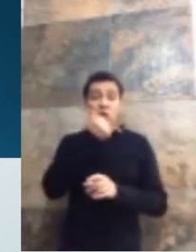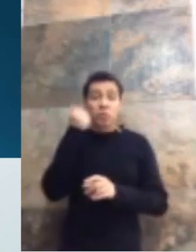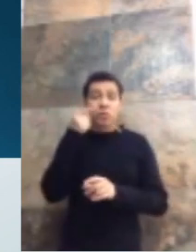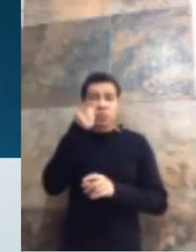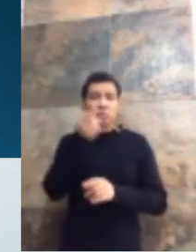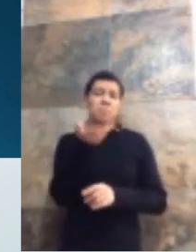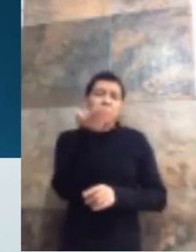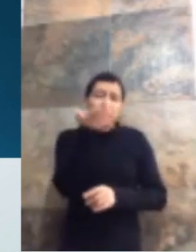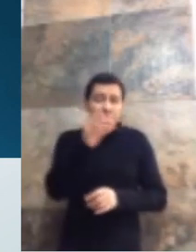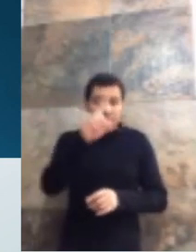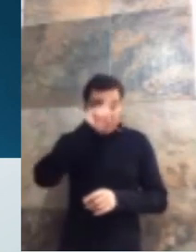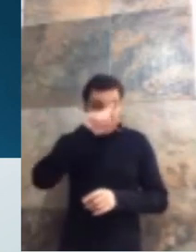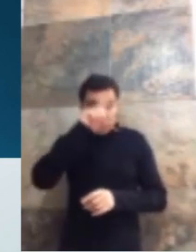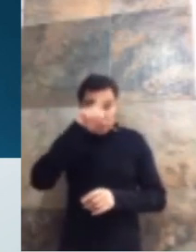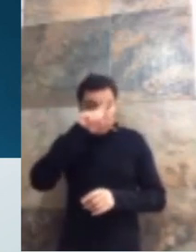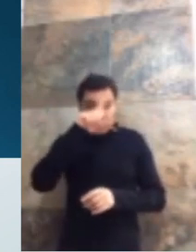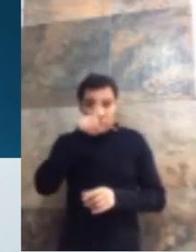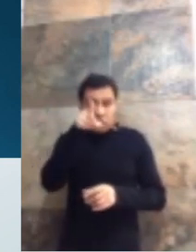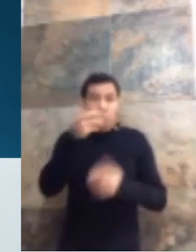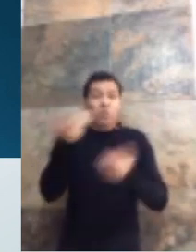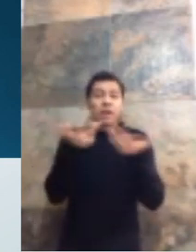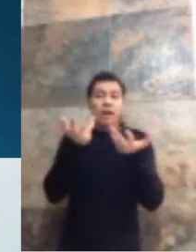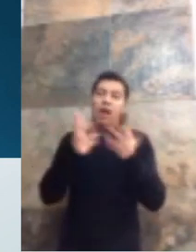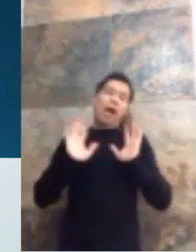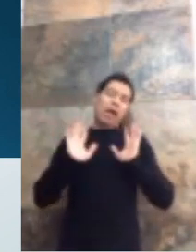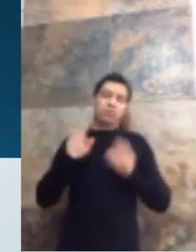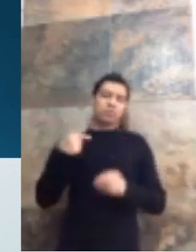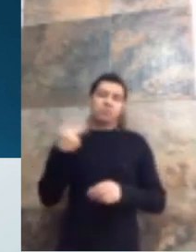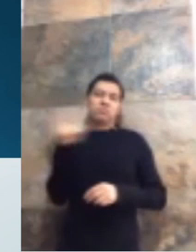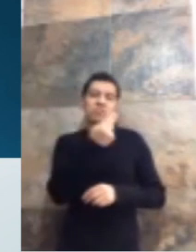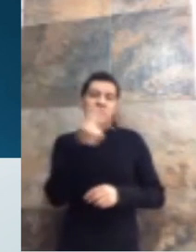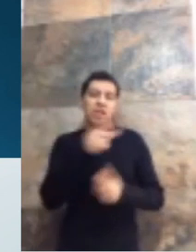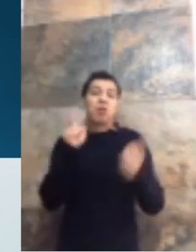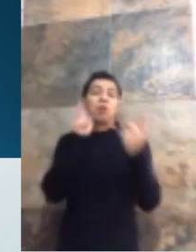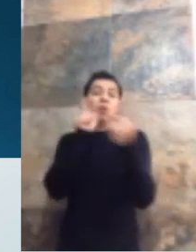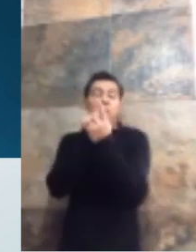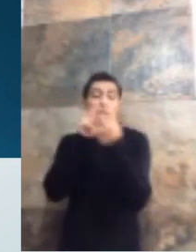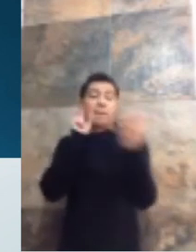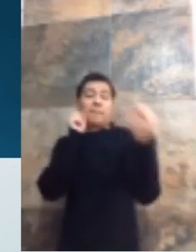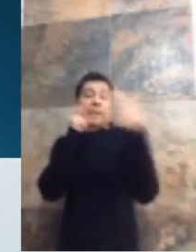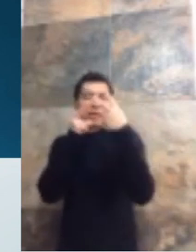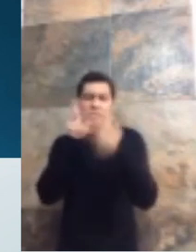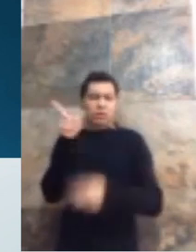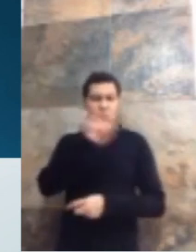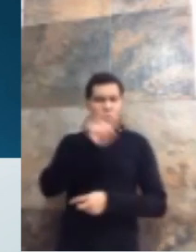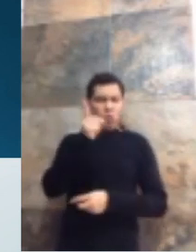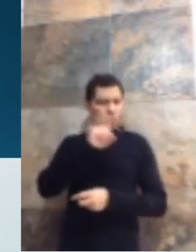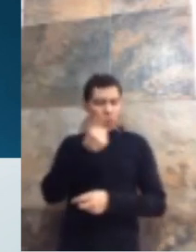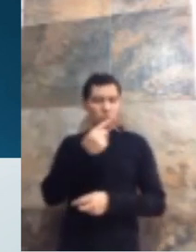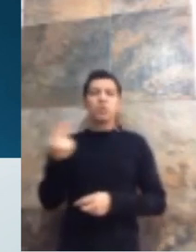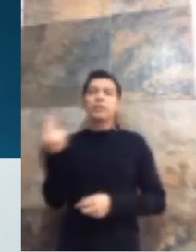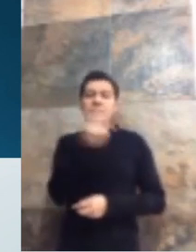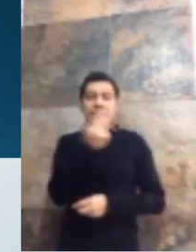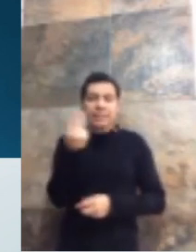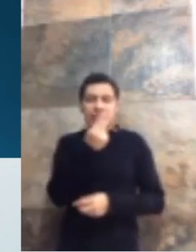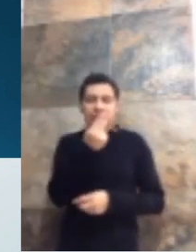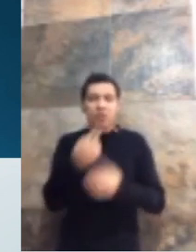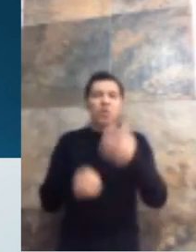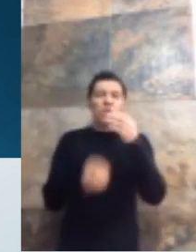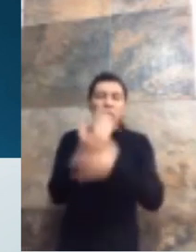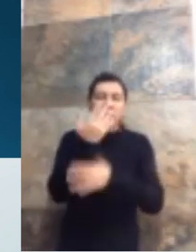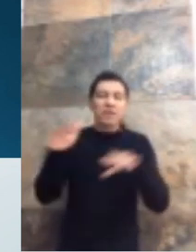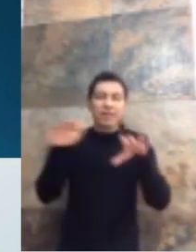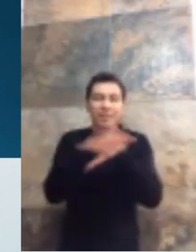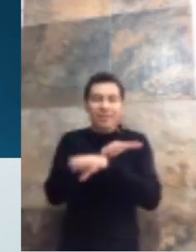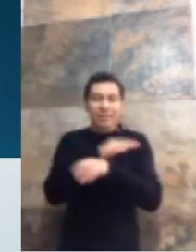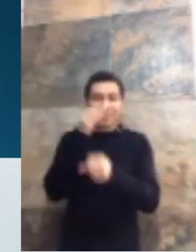sobre lo que estamos enseñando, nos piden consejo sobre lo que están experimentando, sobre lo que están sufriendo. Y